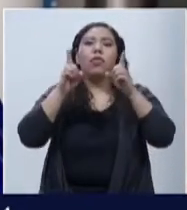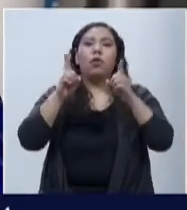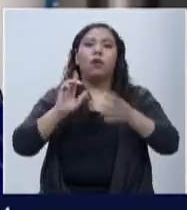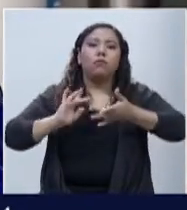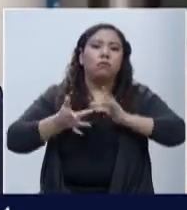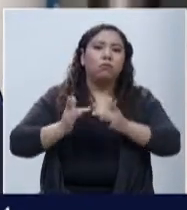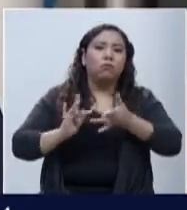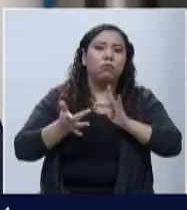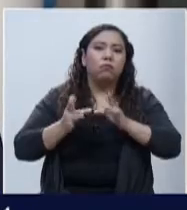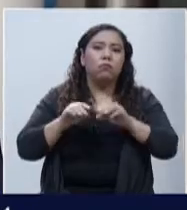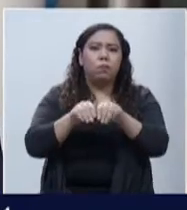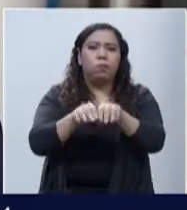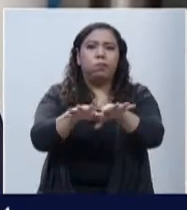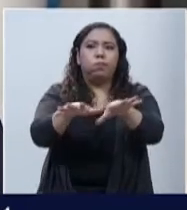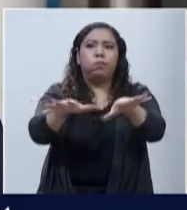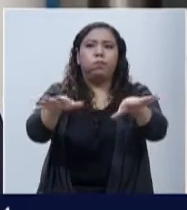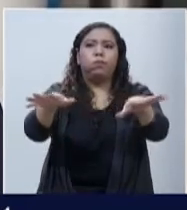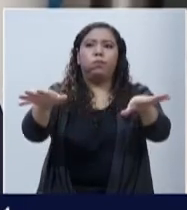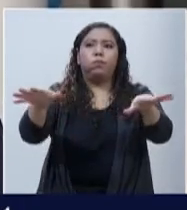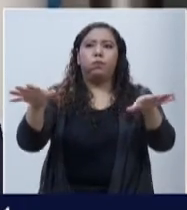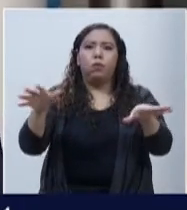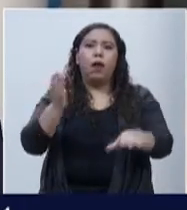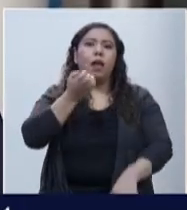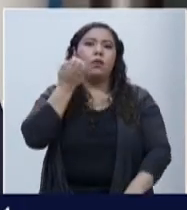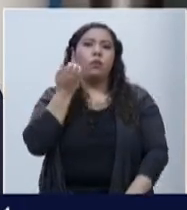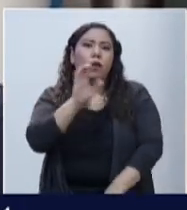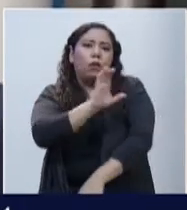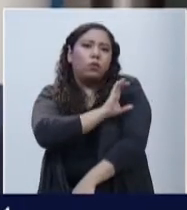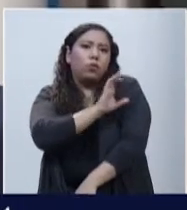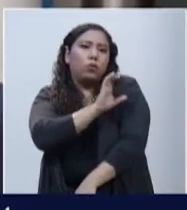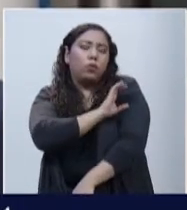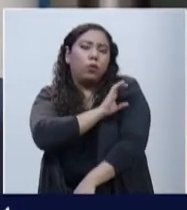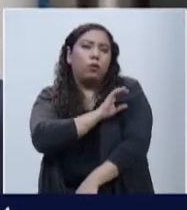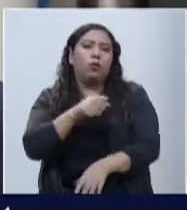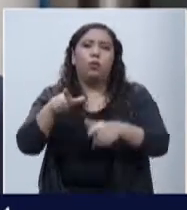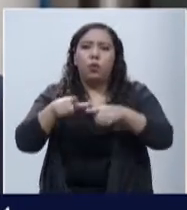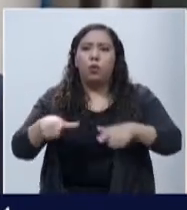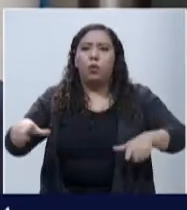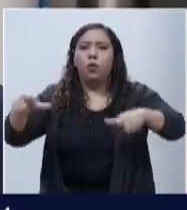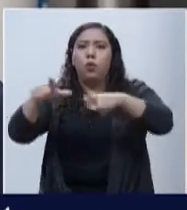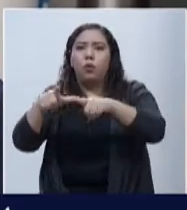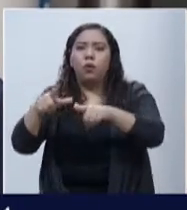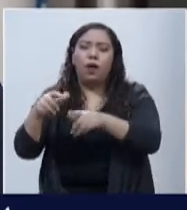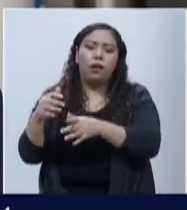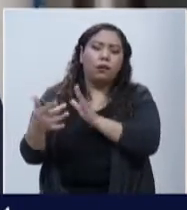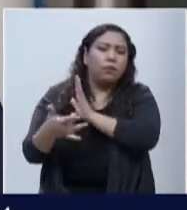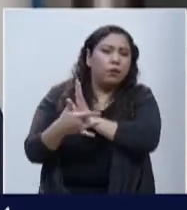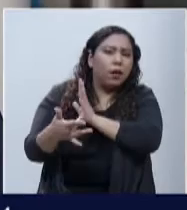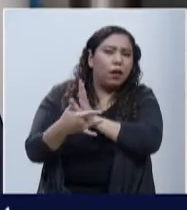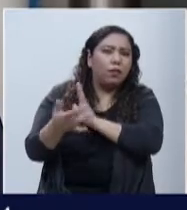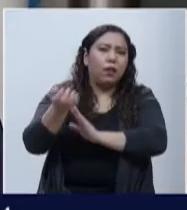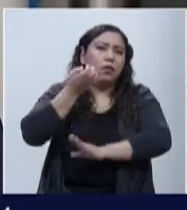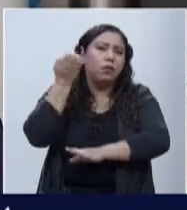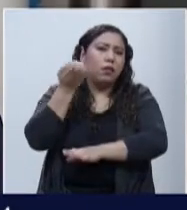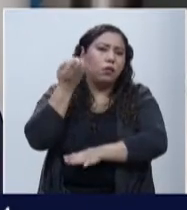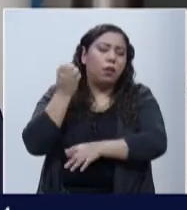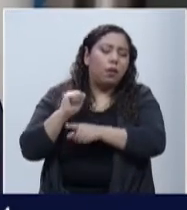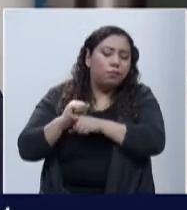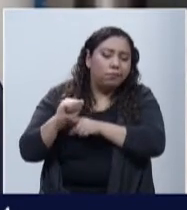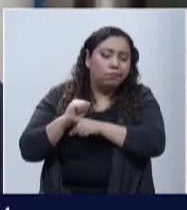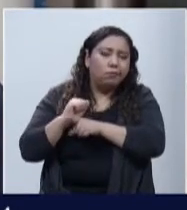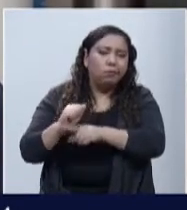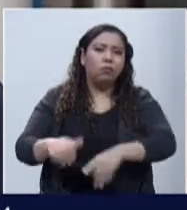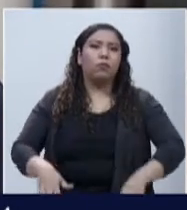permita que nuestras escuelas nuestros colegios nuestros centros vocacionales las escuelas técnicas puedan